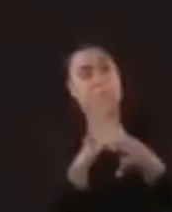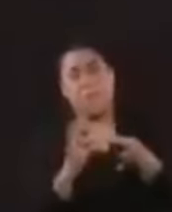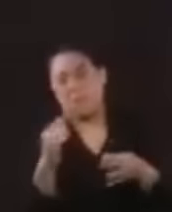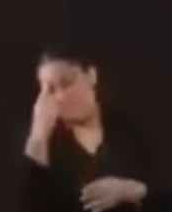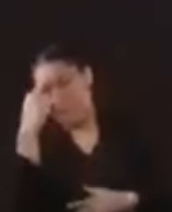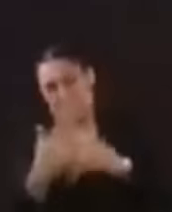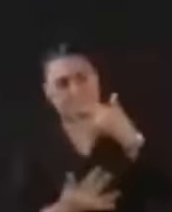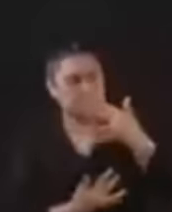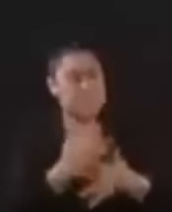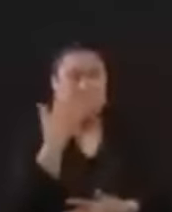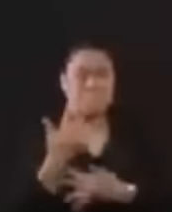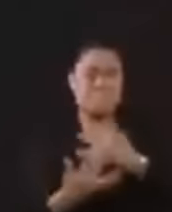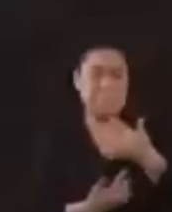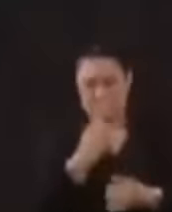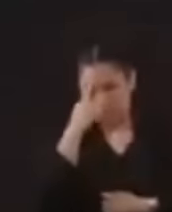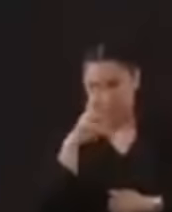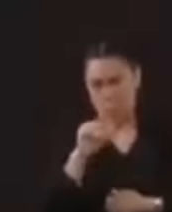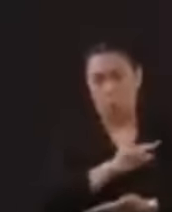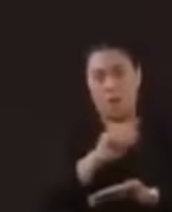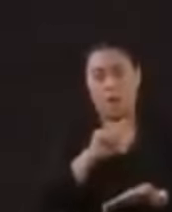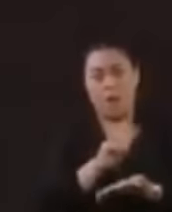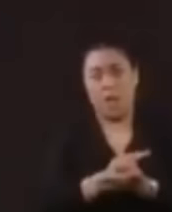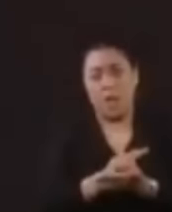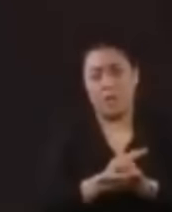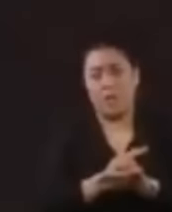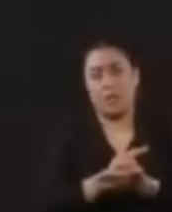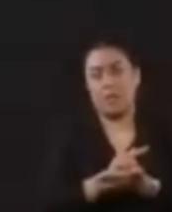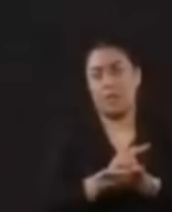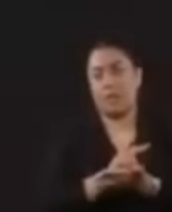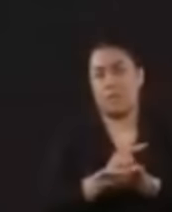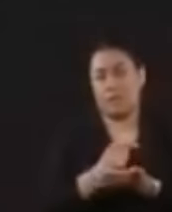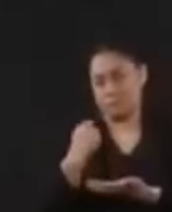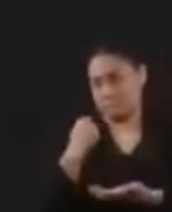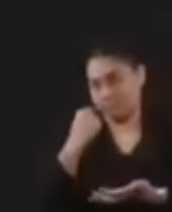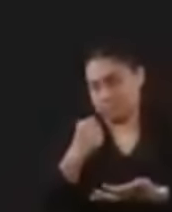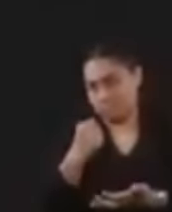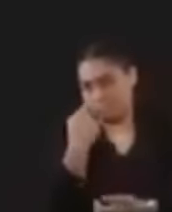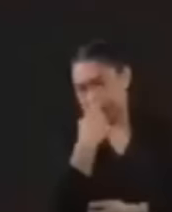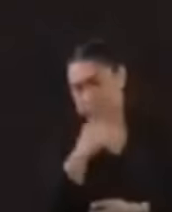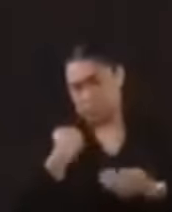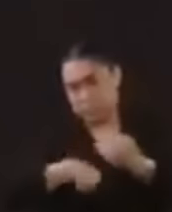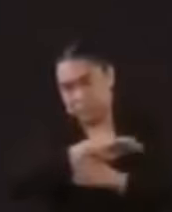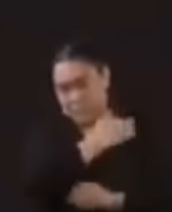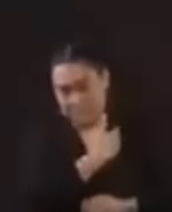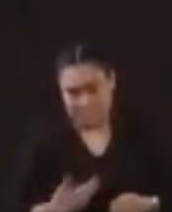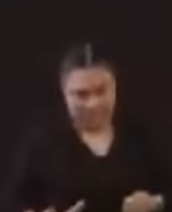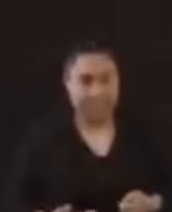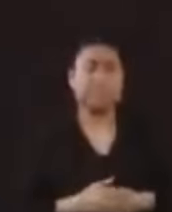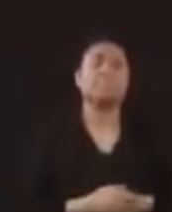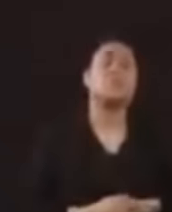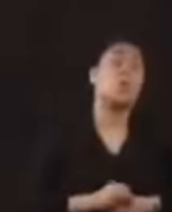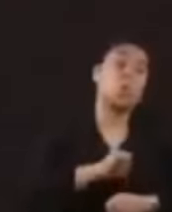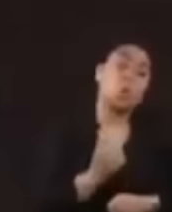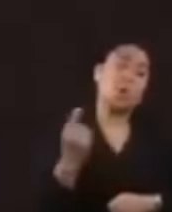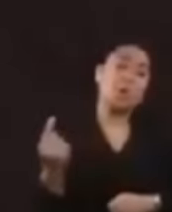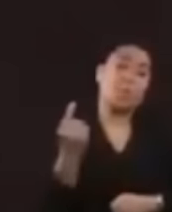sesión y a sabotear la aprobación de la ley de ingresos de la presidenta de la República. Y hoy vino otro merolico del bienestar a